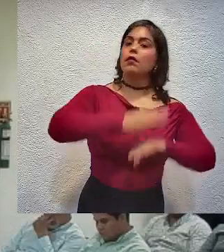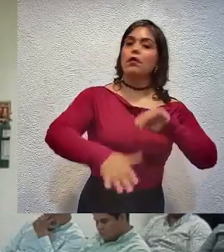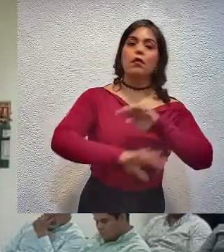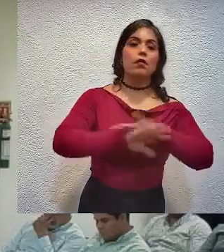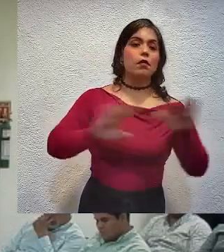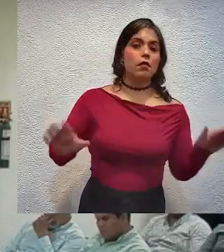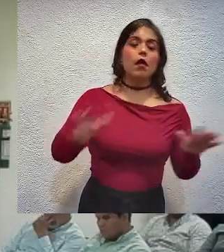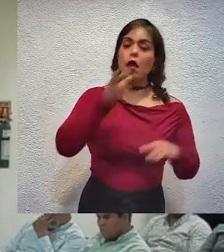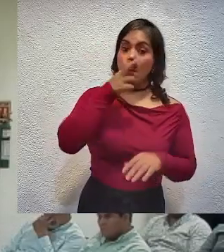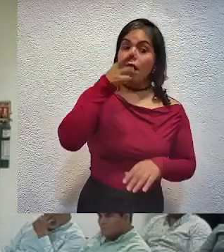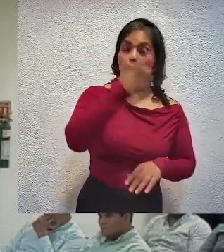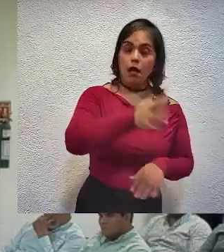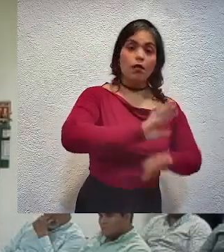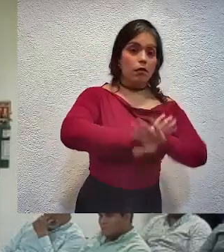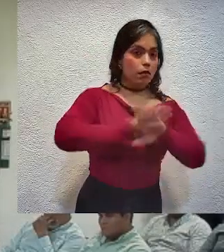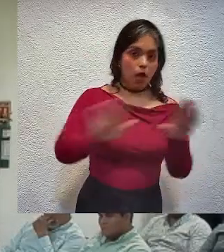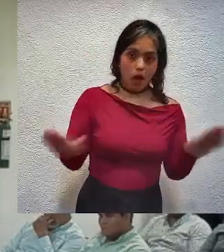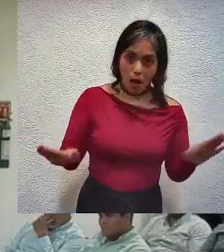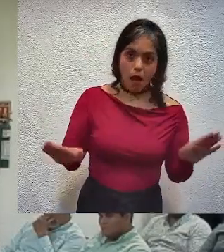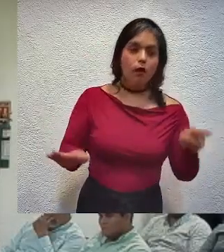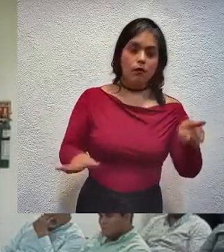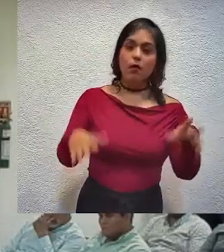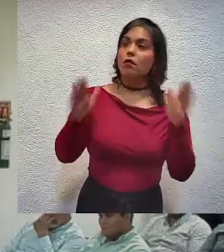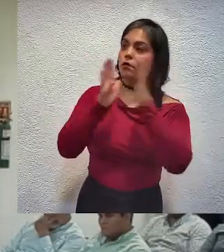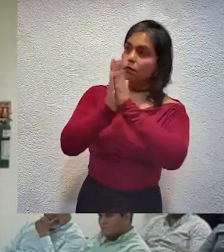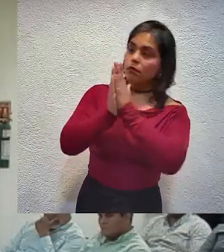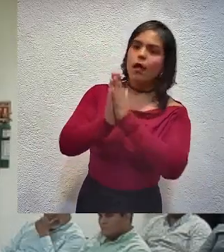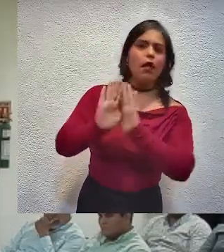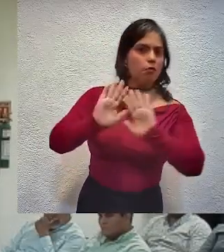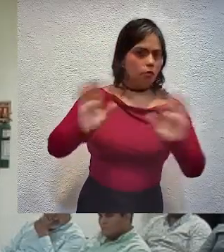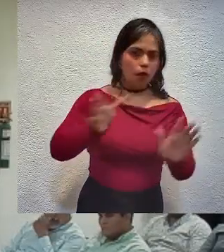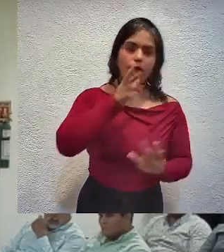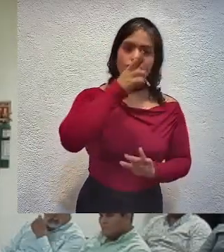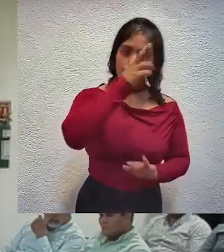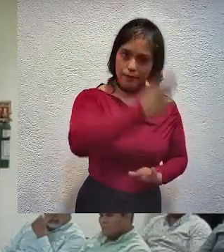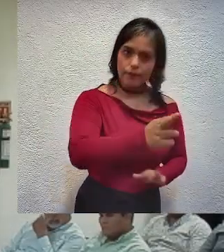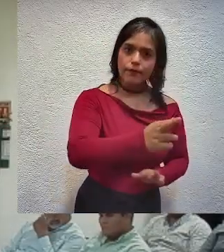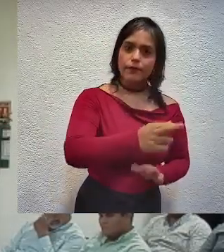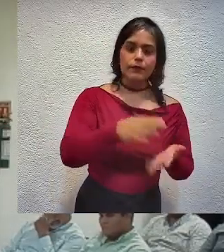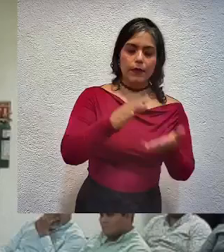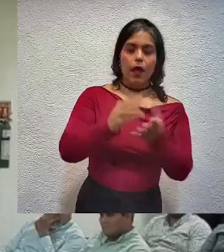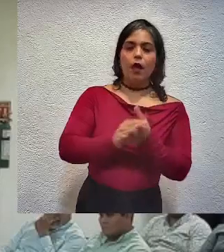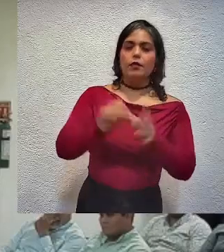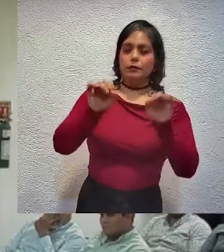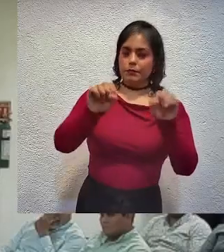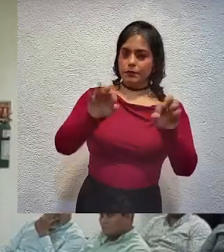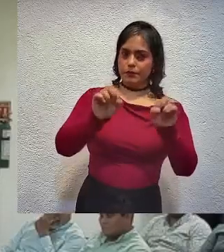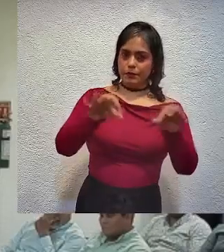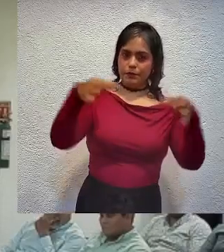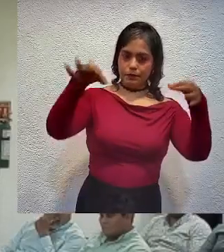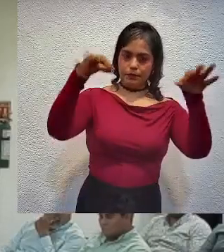dio respuesta colegiada a la petición del actor mediante el oficio